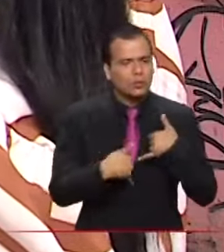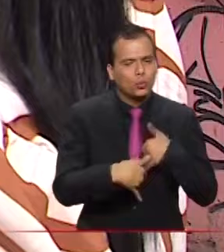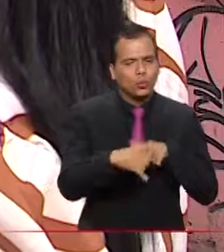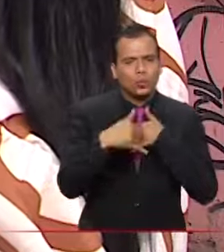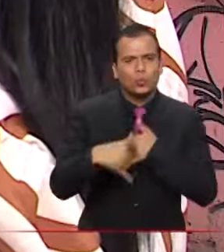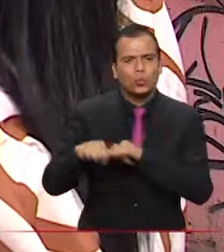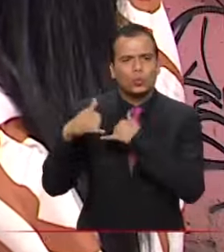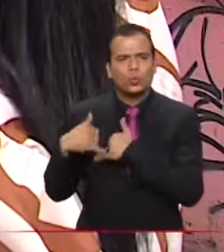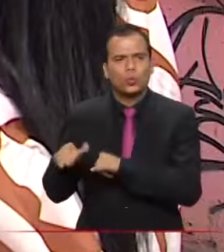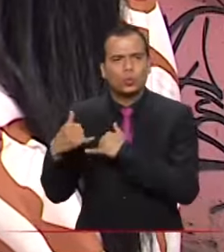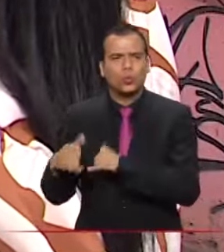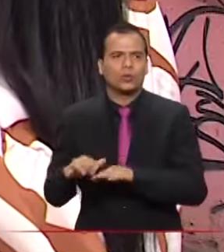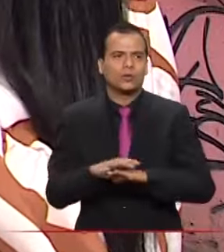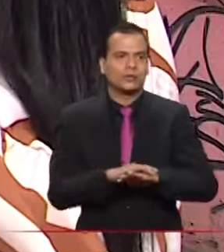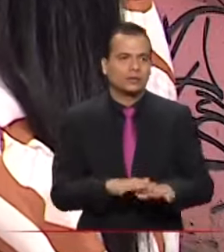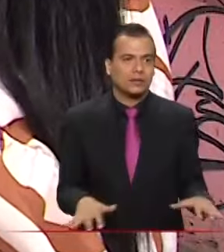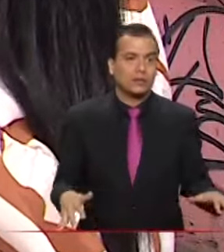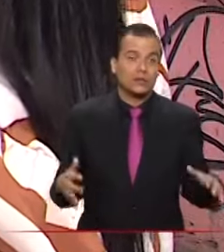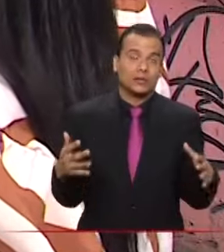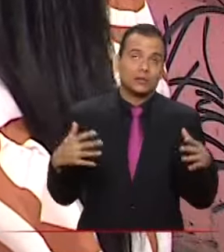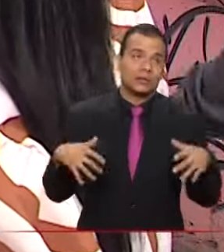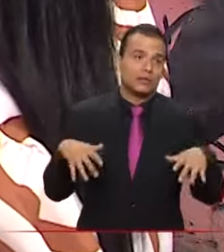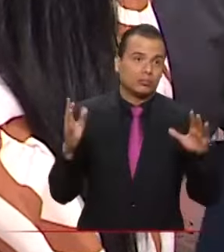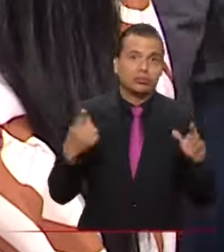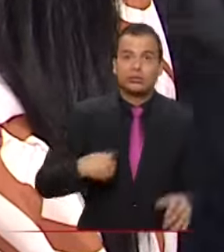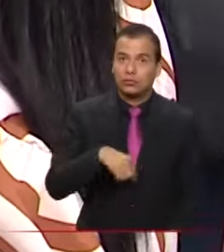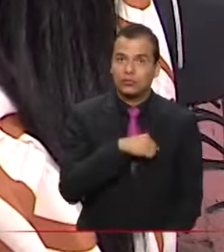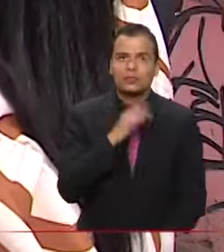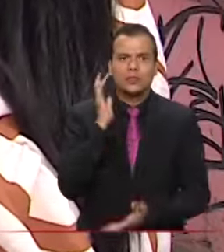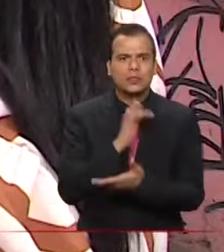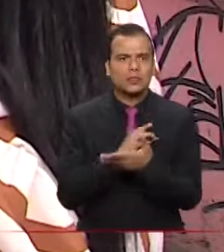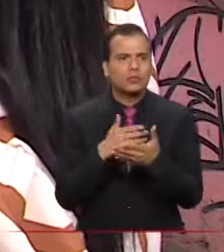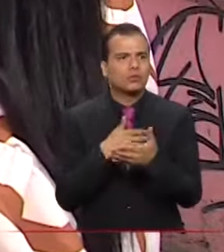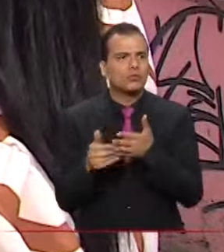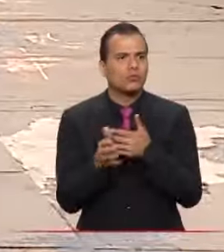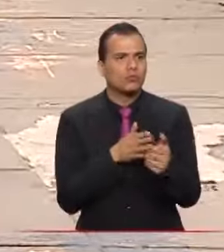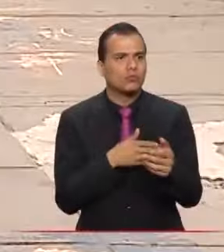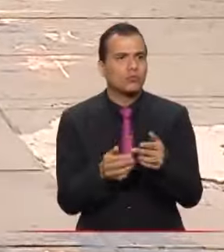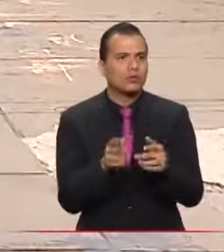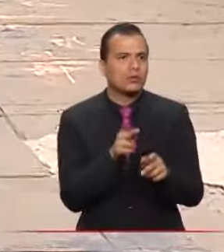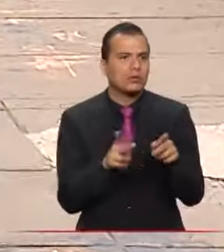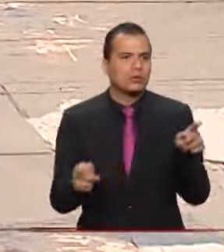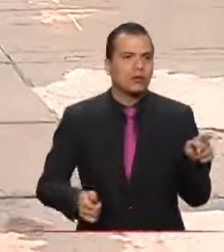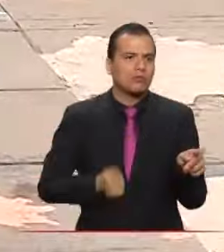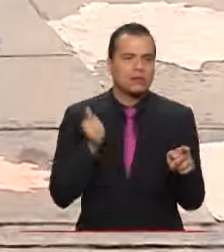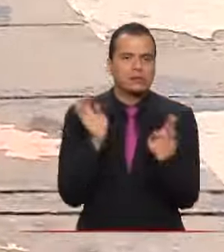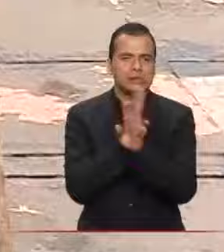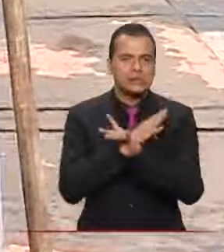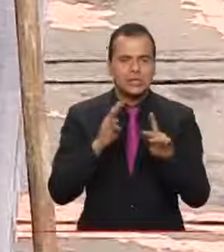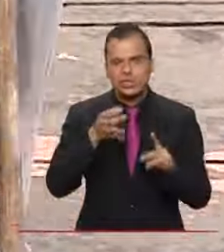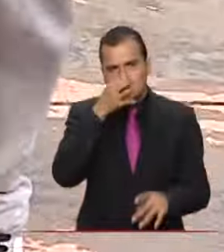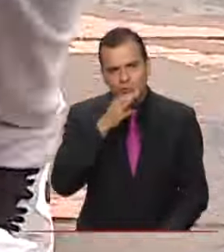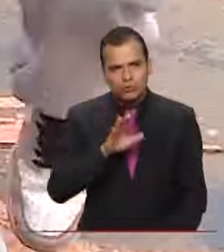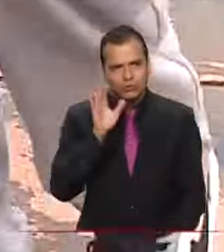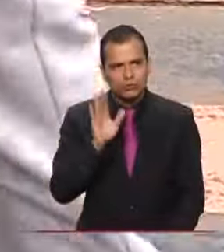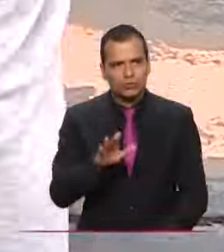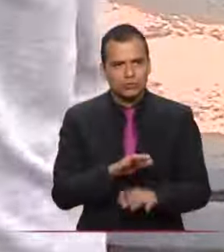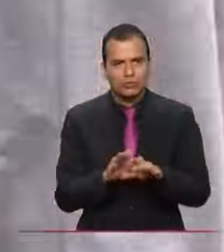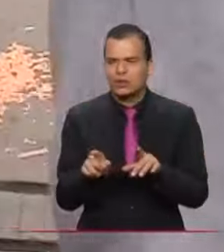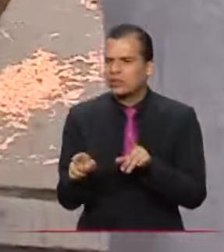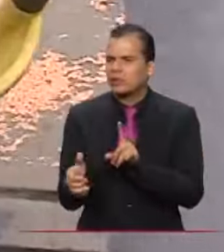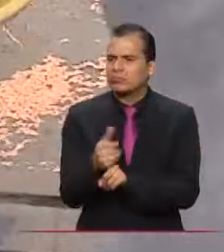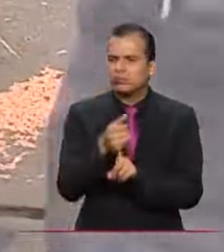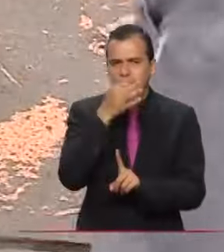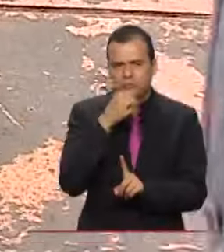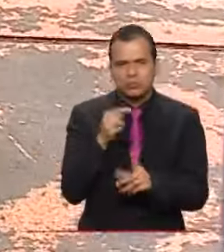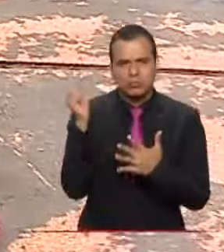y eso. Y aún así hay una lucha que de igual forma en la madrugada hacen necesidades y hay que limpiarlas por la mañana. ¿Qué tipo de desechos son los que se encuentran